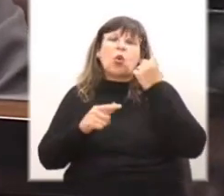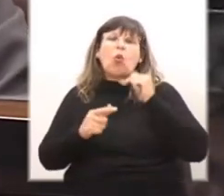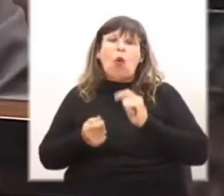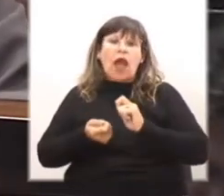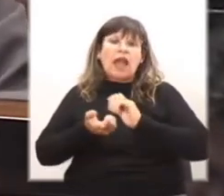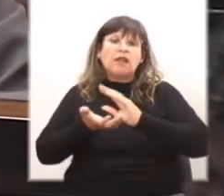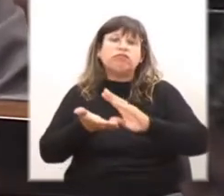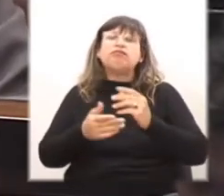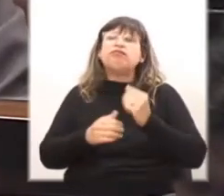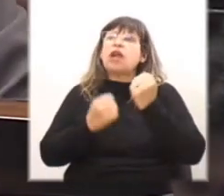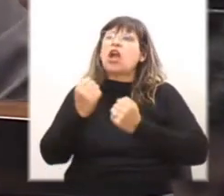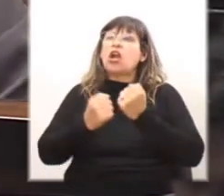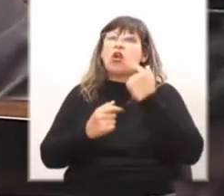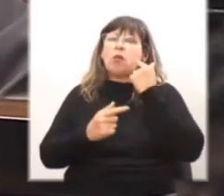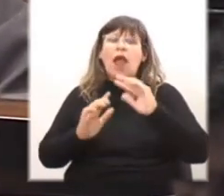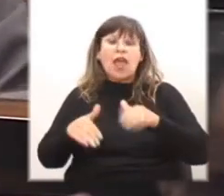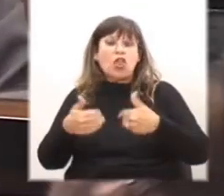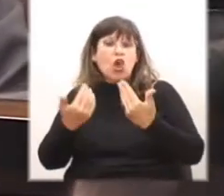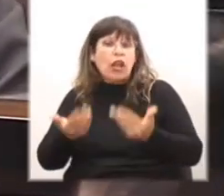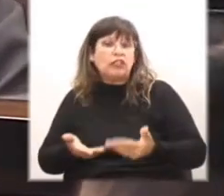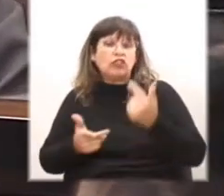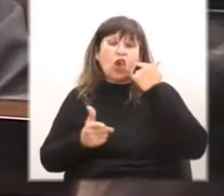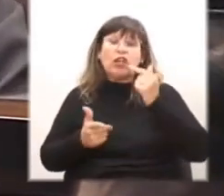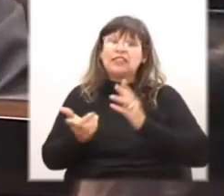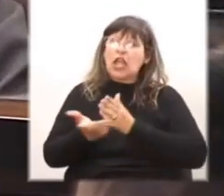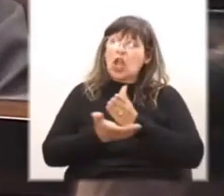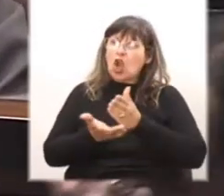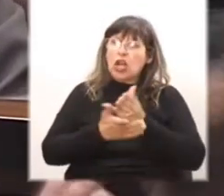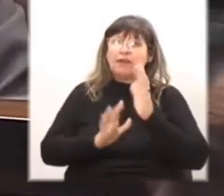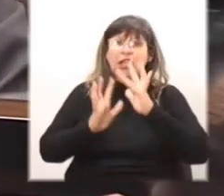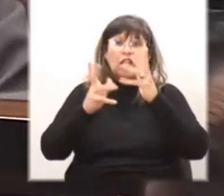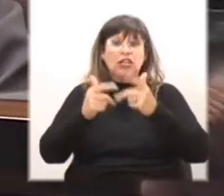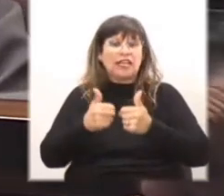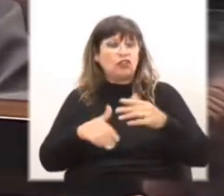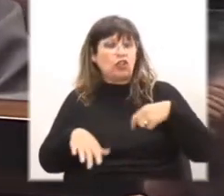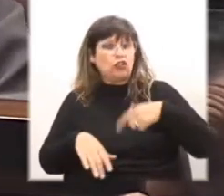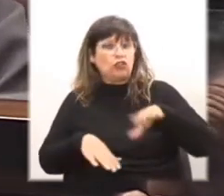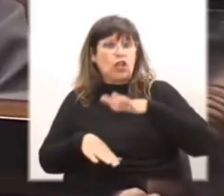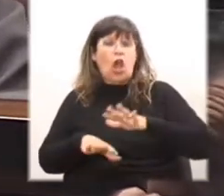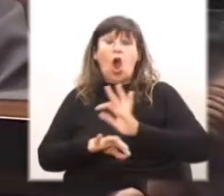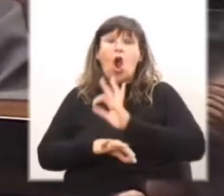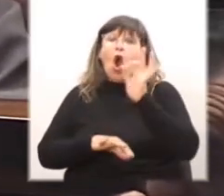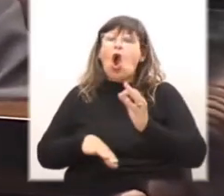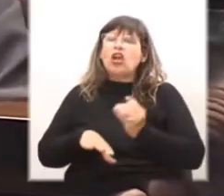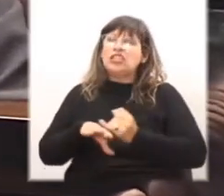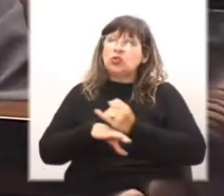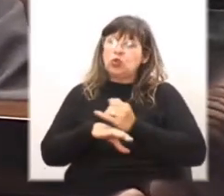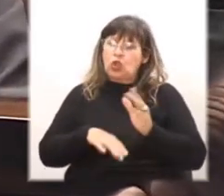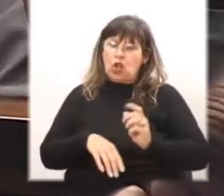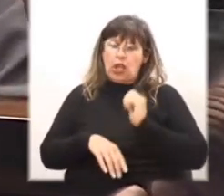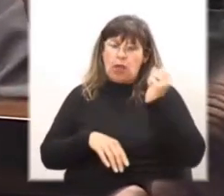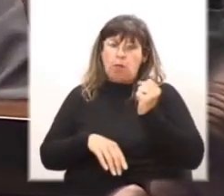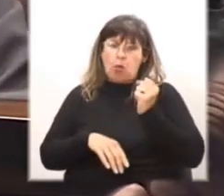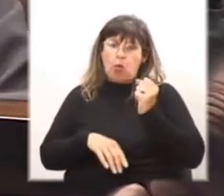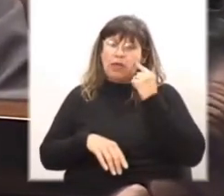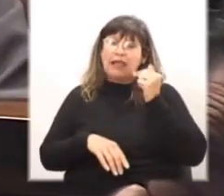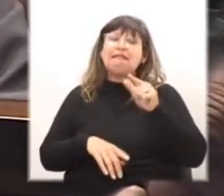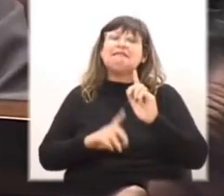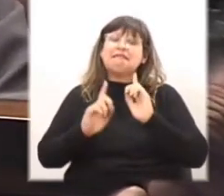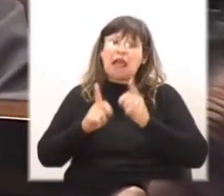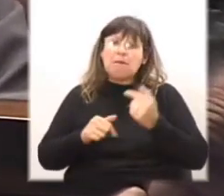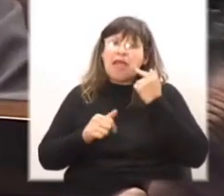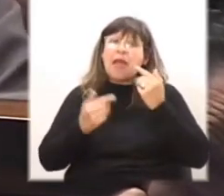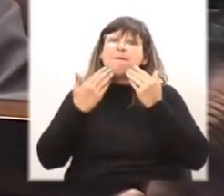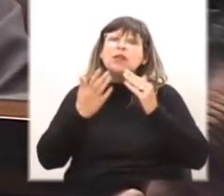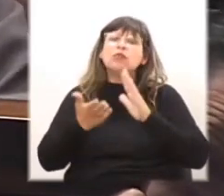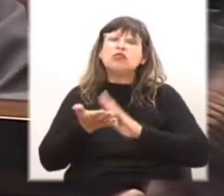aportes económicos como donaciones y colaboraciones a organizaciones sociales o instituciones públicas. También preguntar